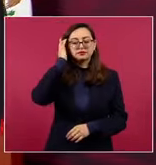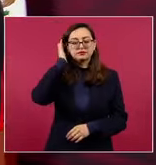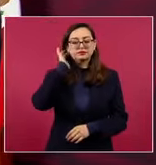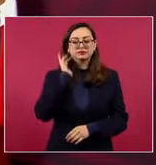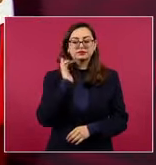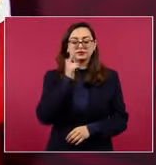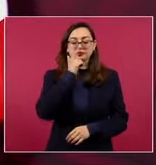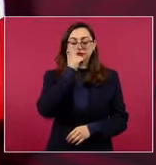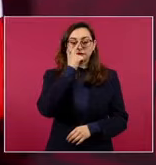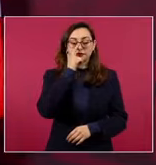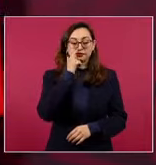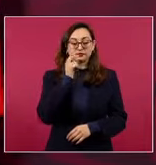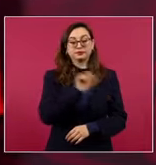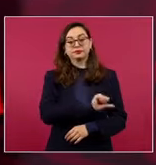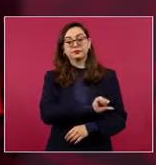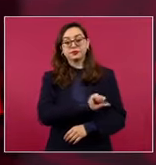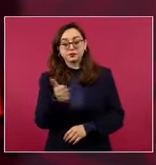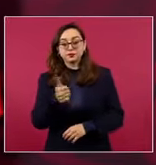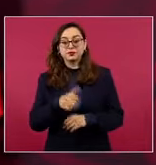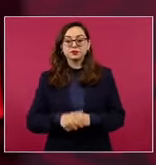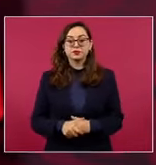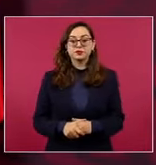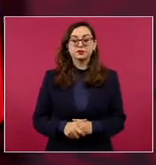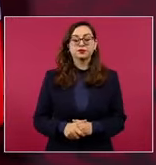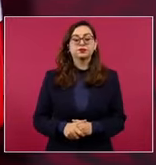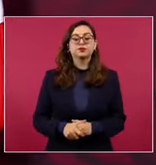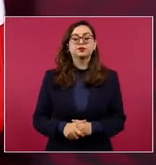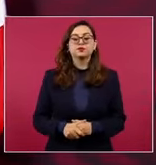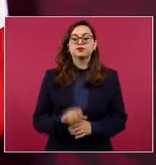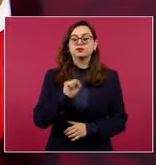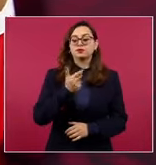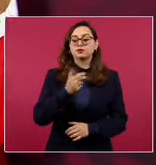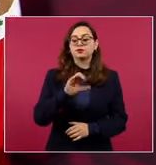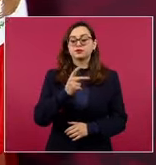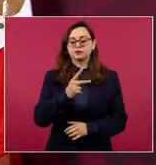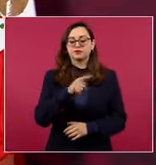que si subían el precio de la gasolina no afectaba,